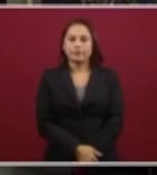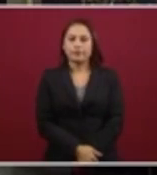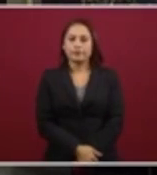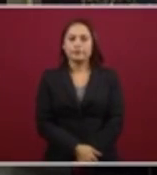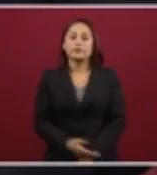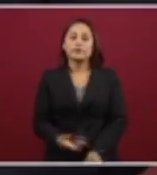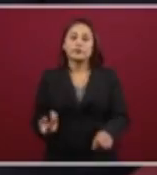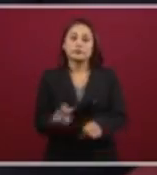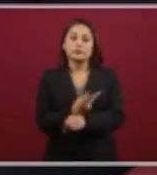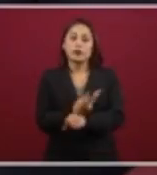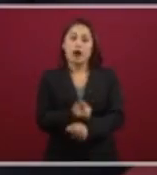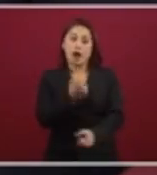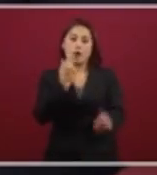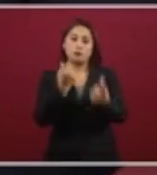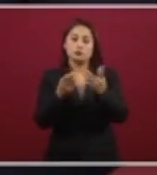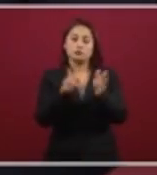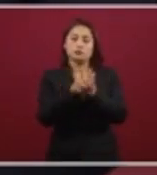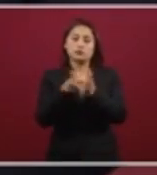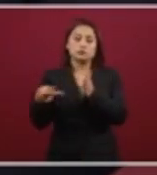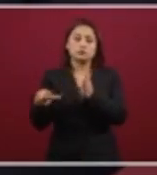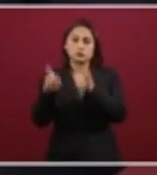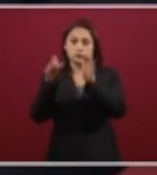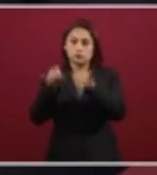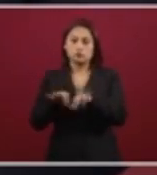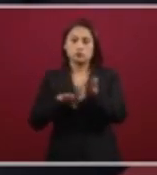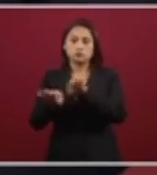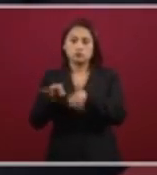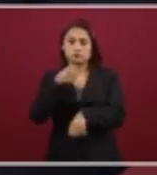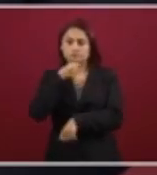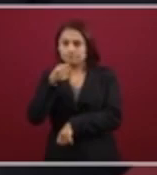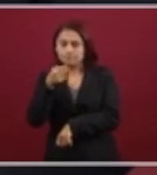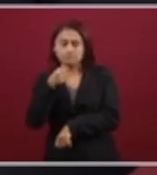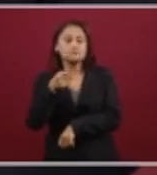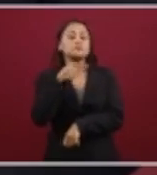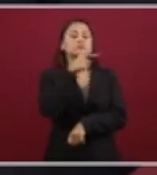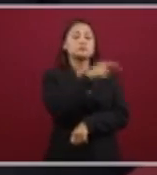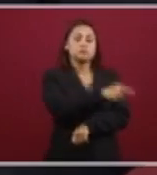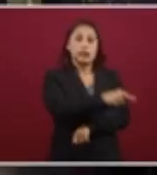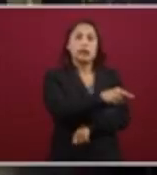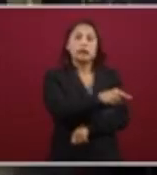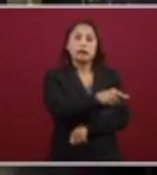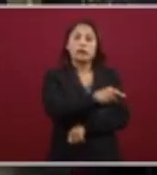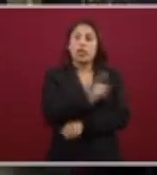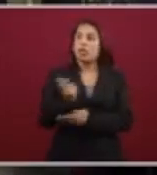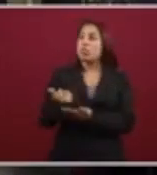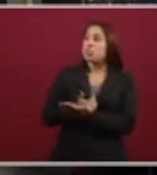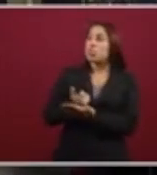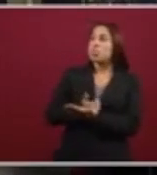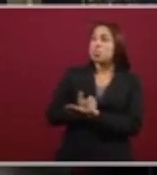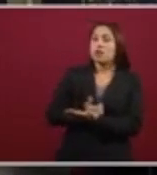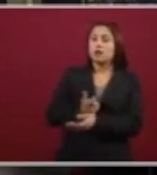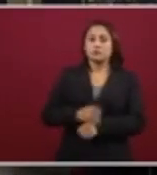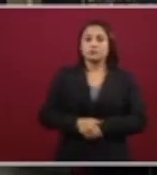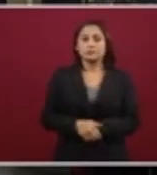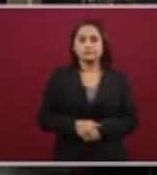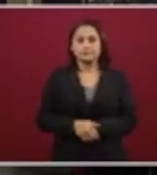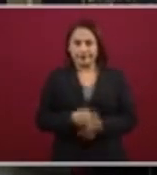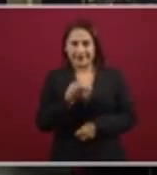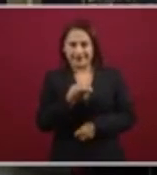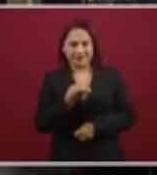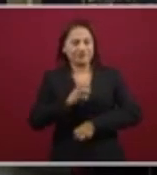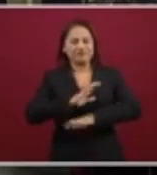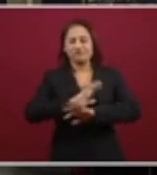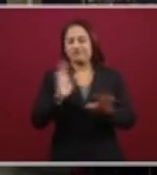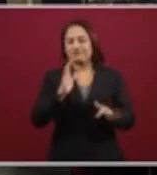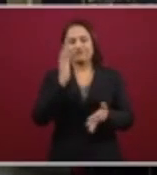cobraban por sus servicios. Todo eso se terminó. Y no hemos tenido,